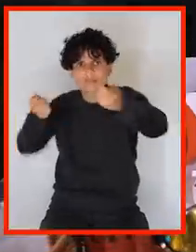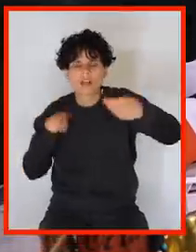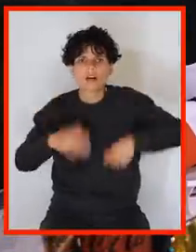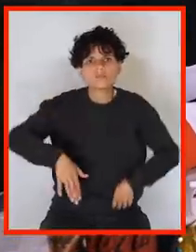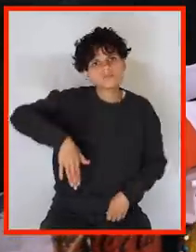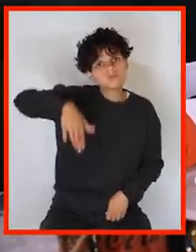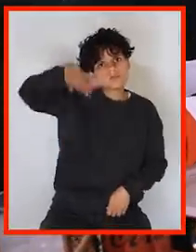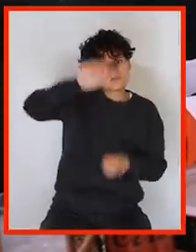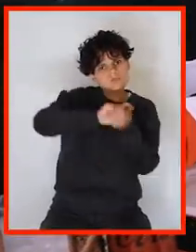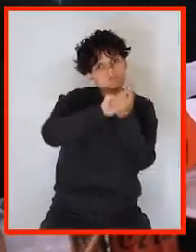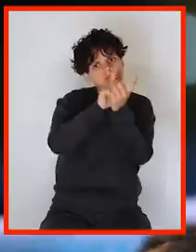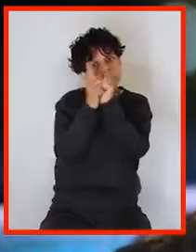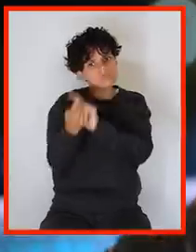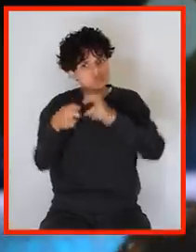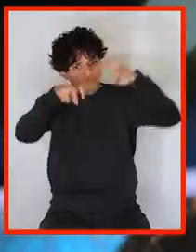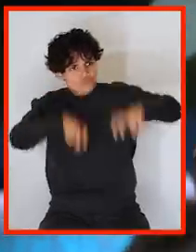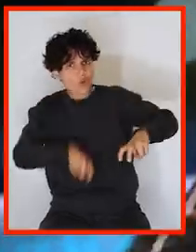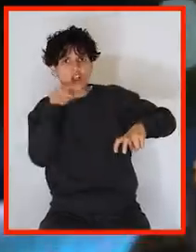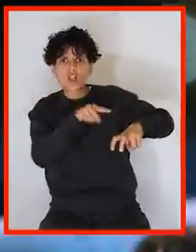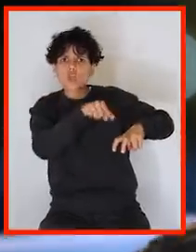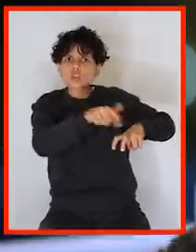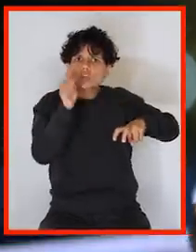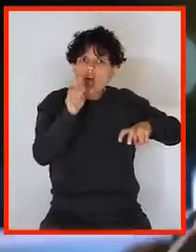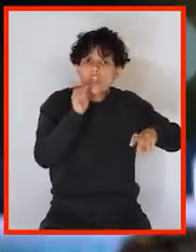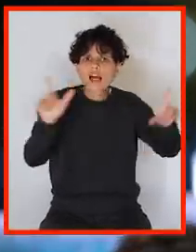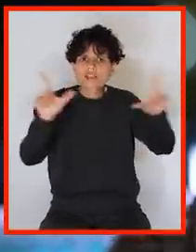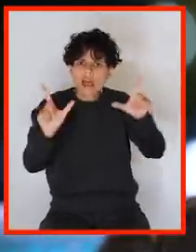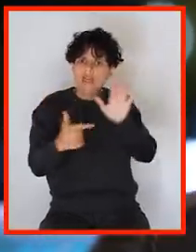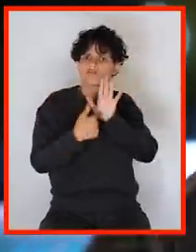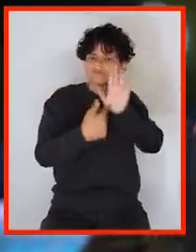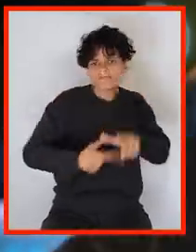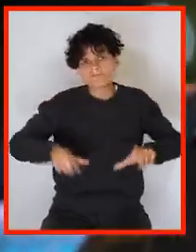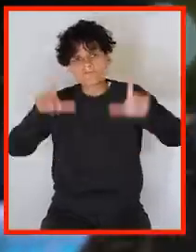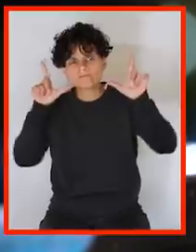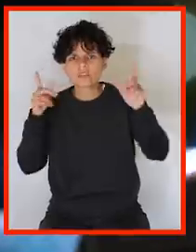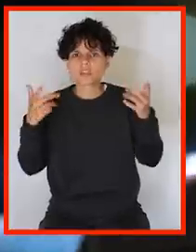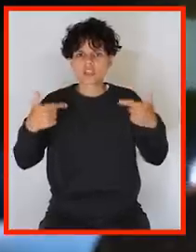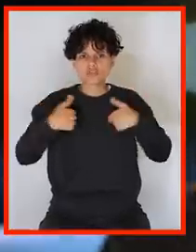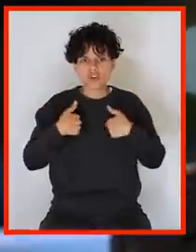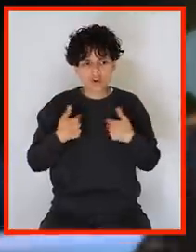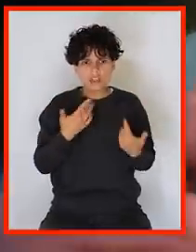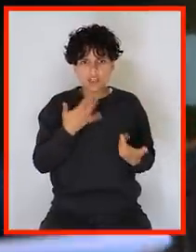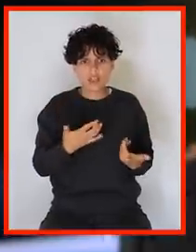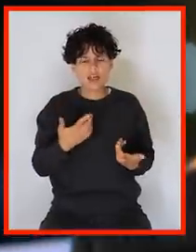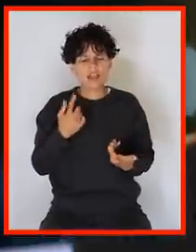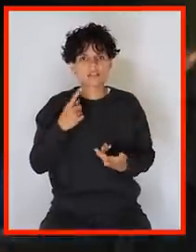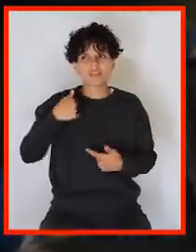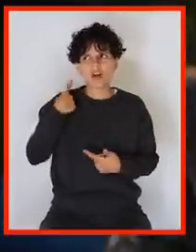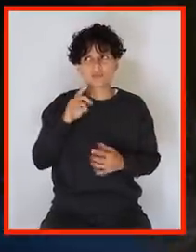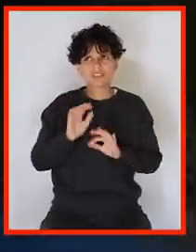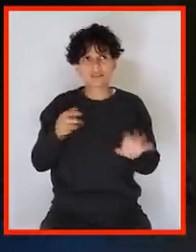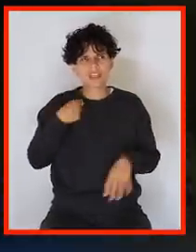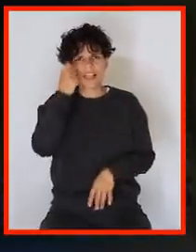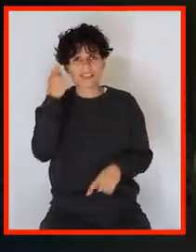cosas. Y hoy día estoy contigo, ¿cachai? Tú que salís todos los días en las mañanas así, ah, en la tele. Y yo me he parado todos estos días así